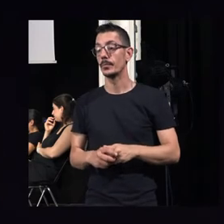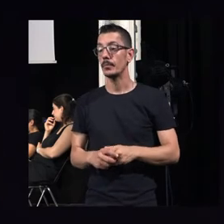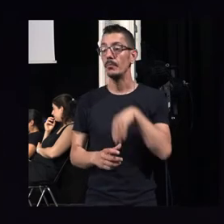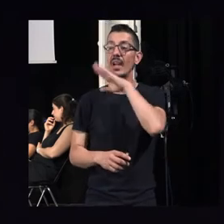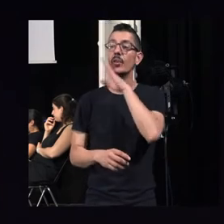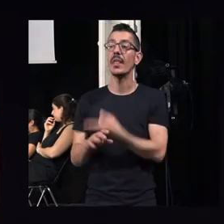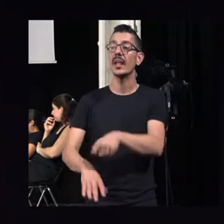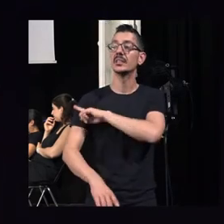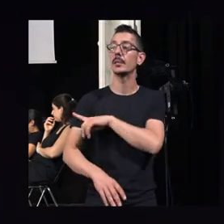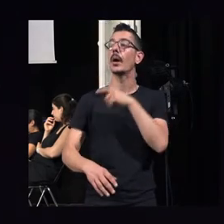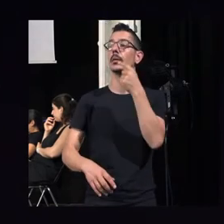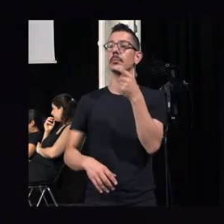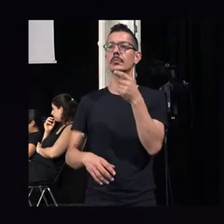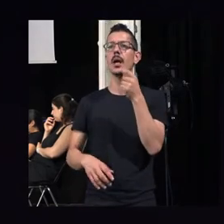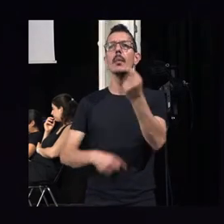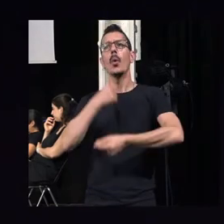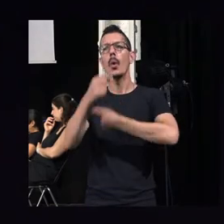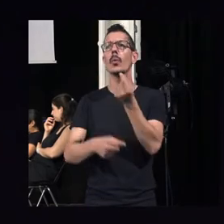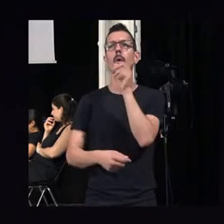vez van más exagerando.